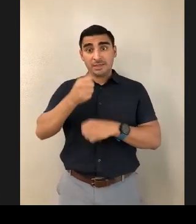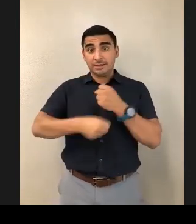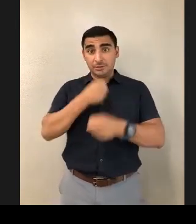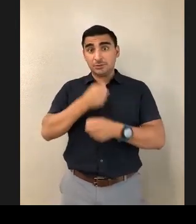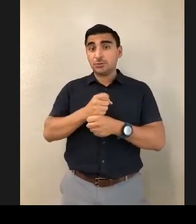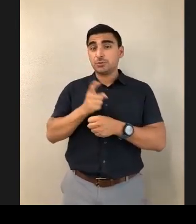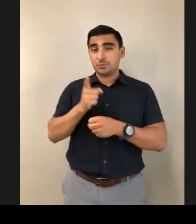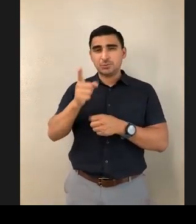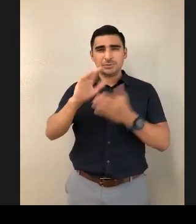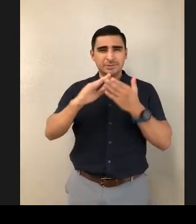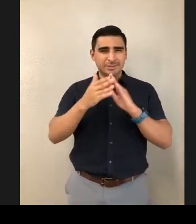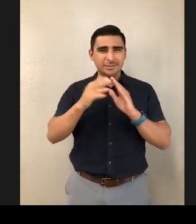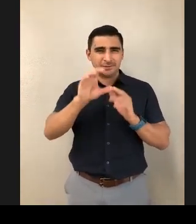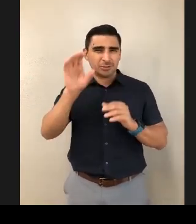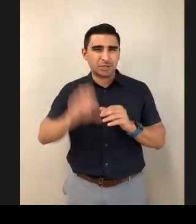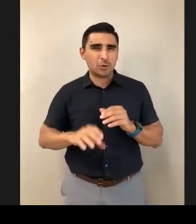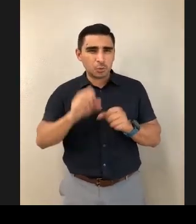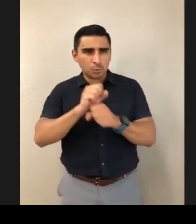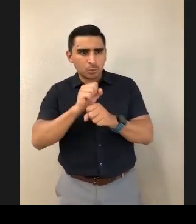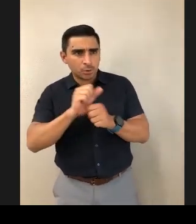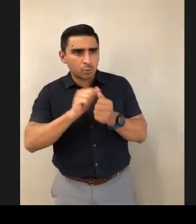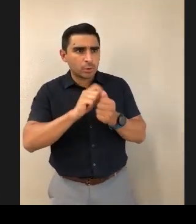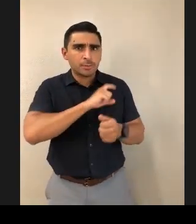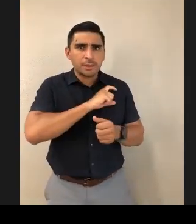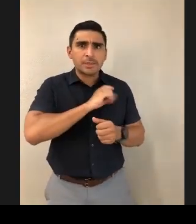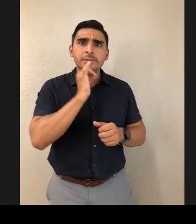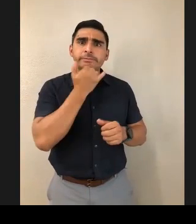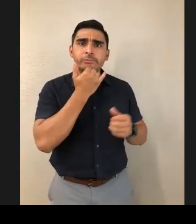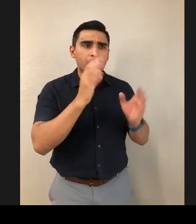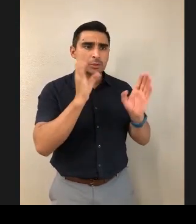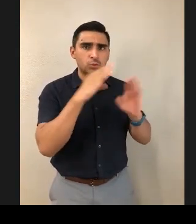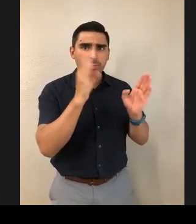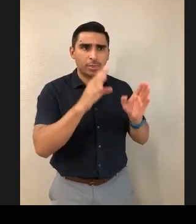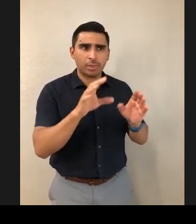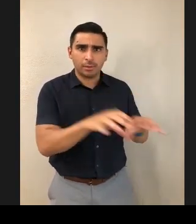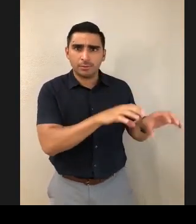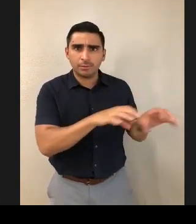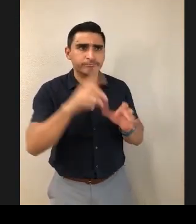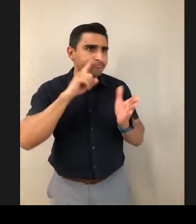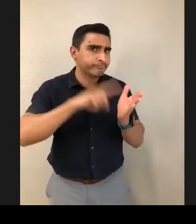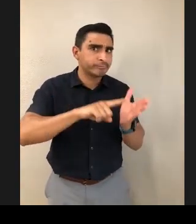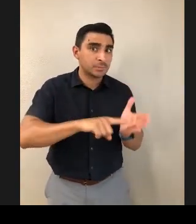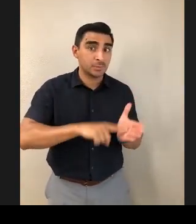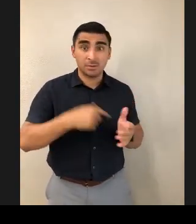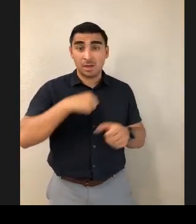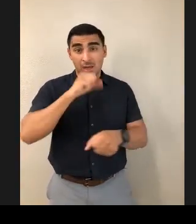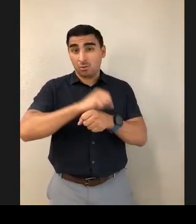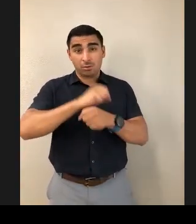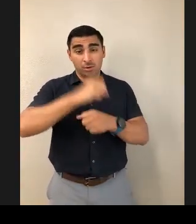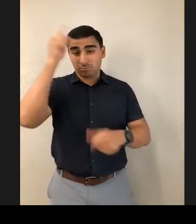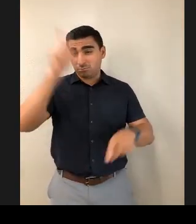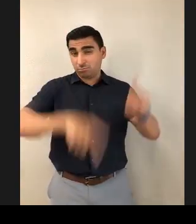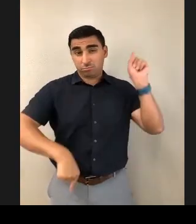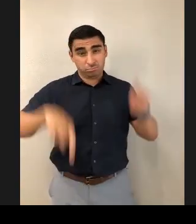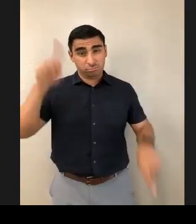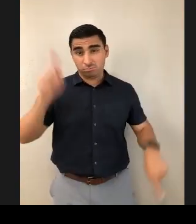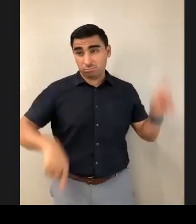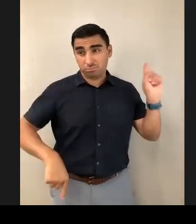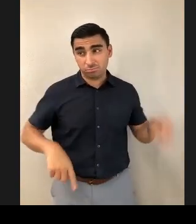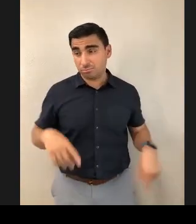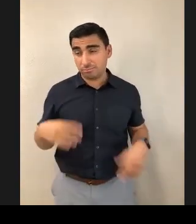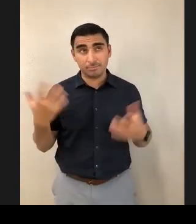transcurso de mi puesto en COPA, también he trabajado básicamente en cualquier tipo